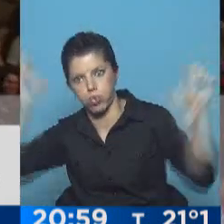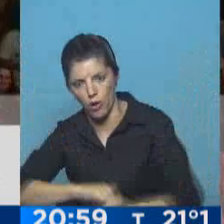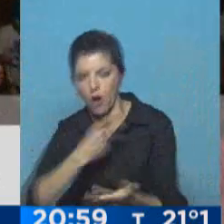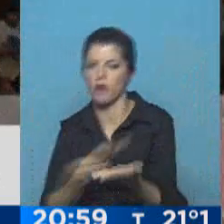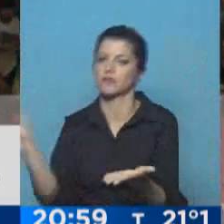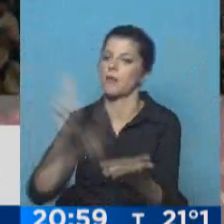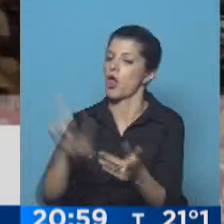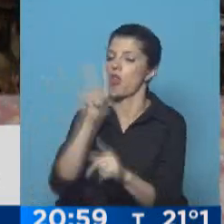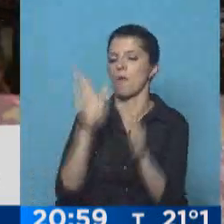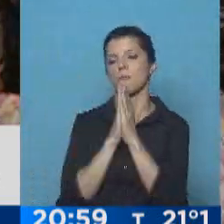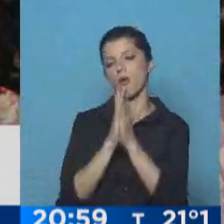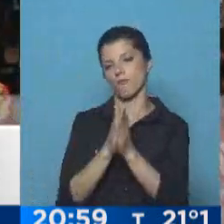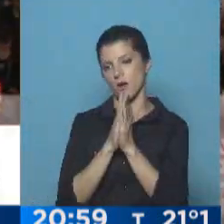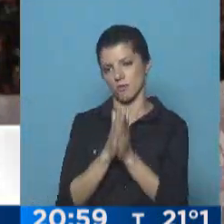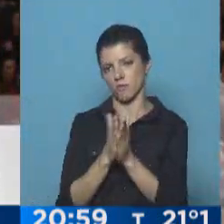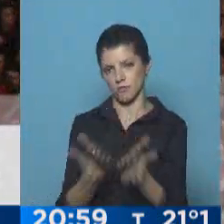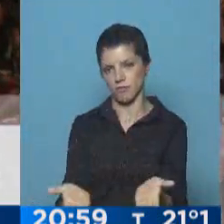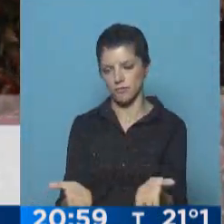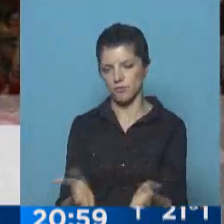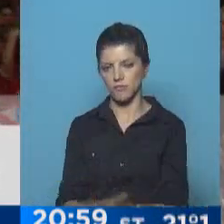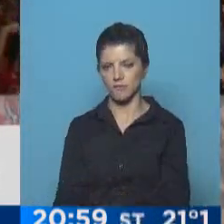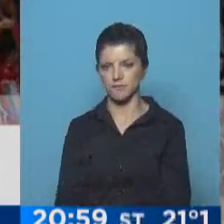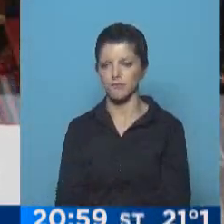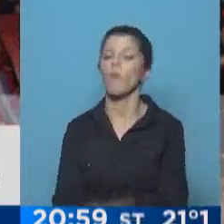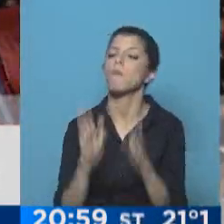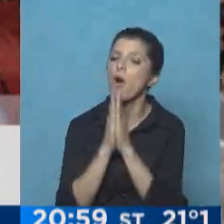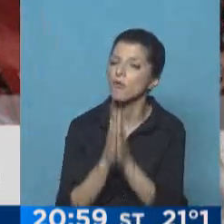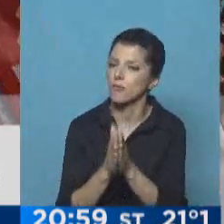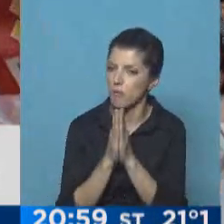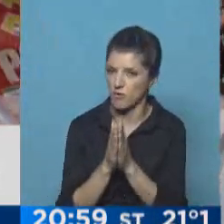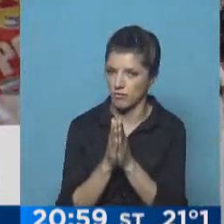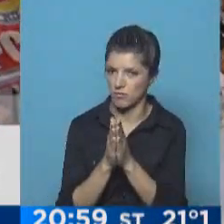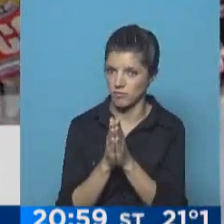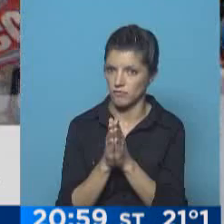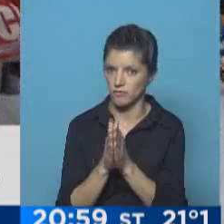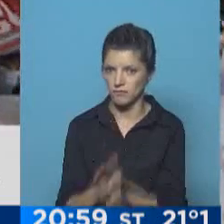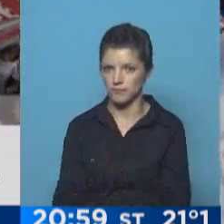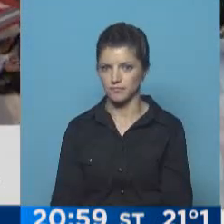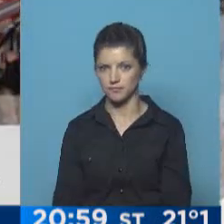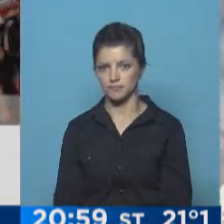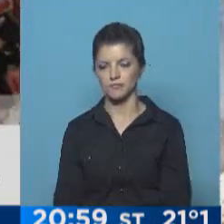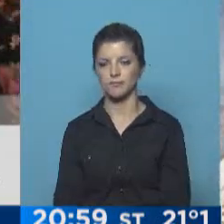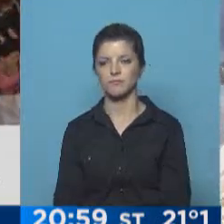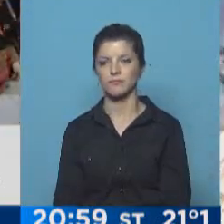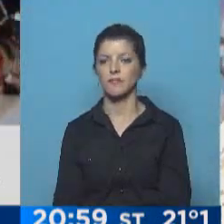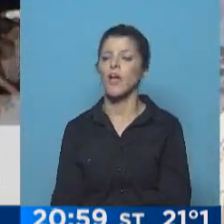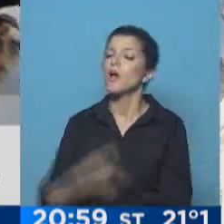por favor por favor